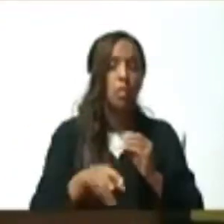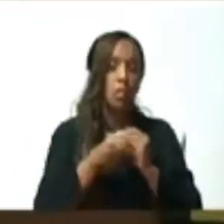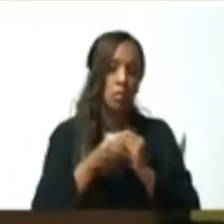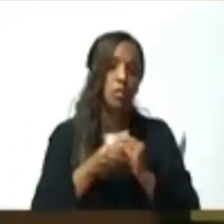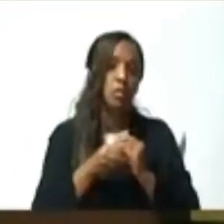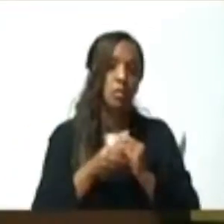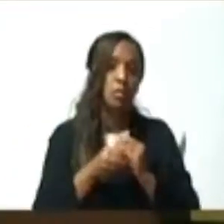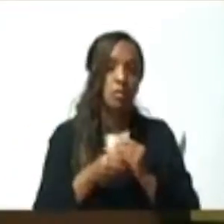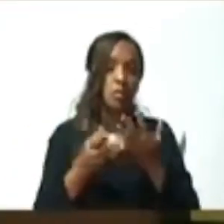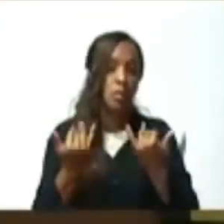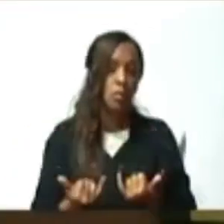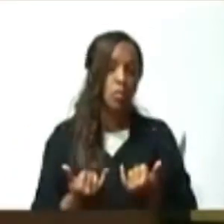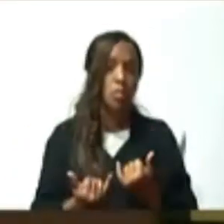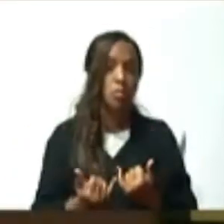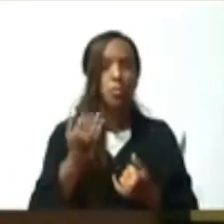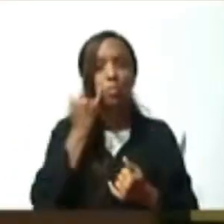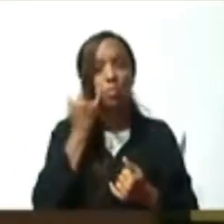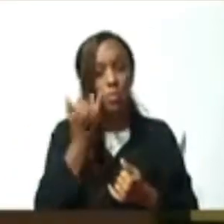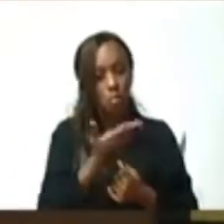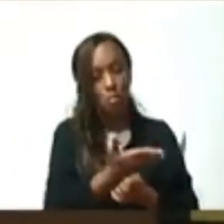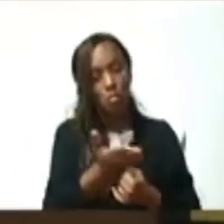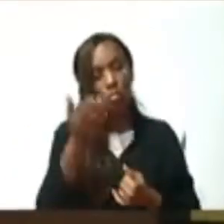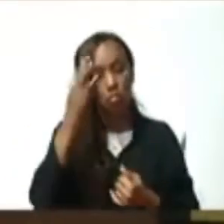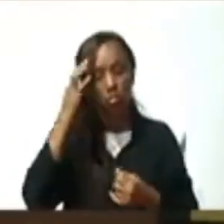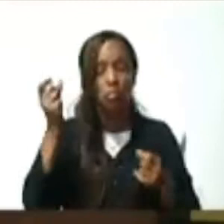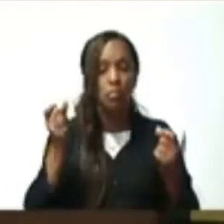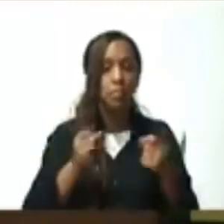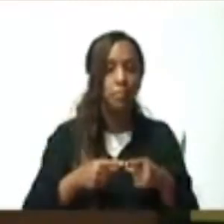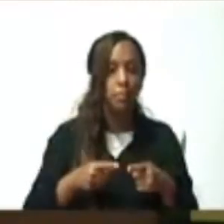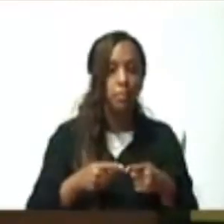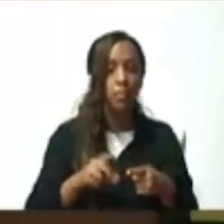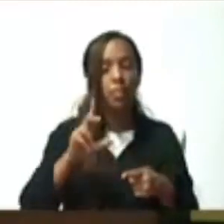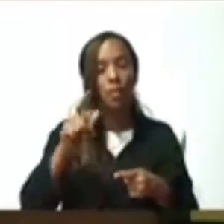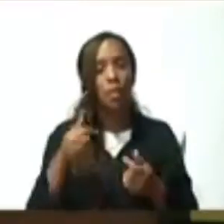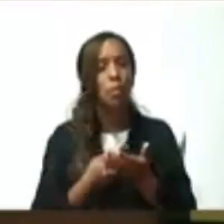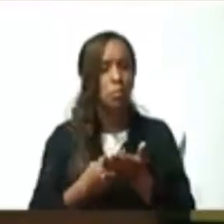en el día de hoy, si el Pleno así lo entiende, para que lo debatamos y